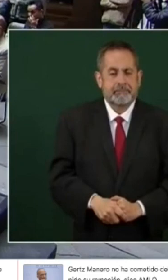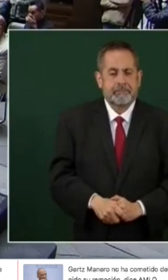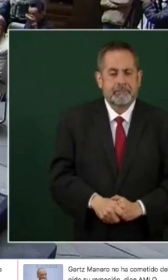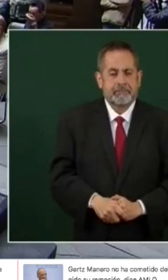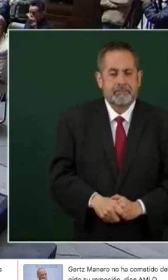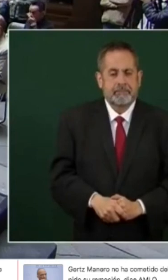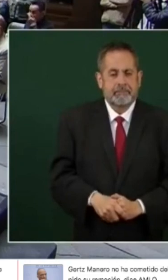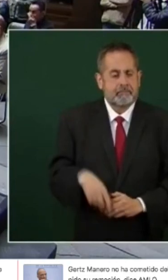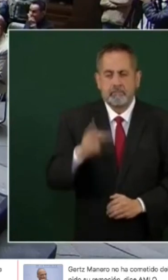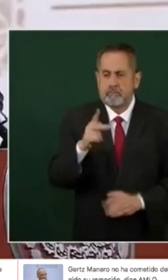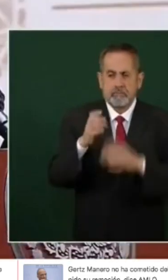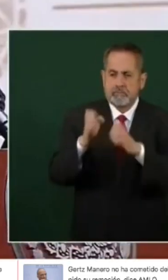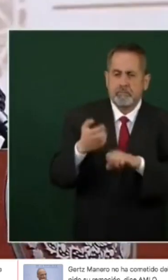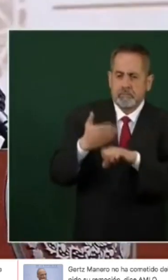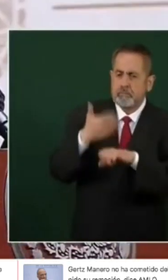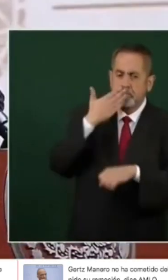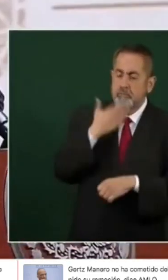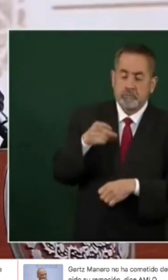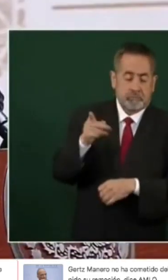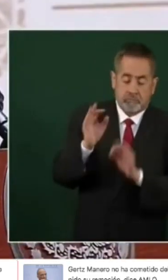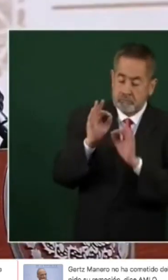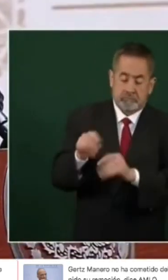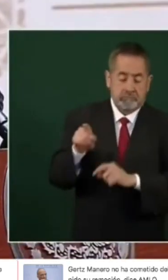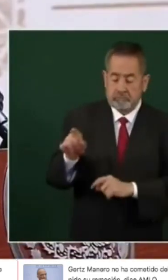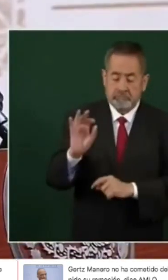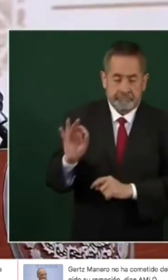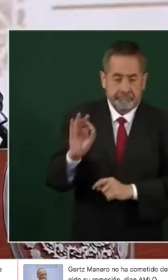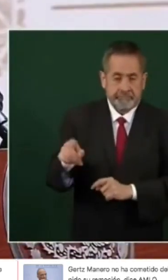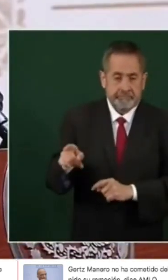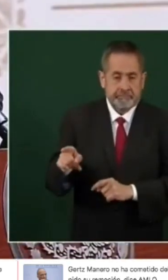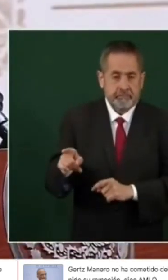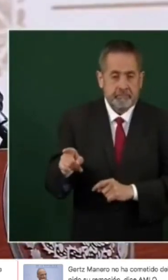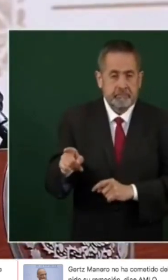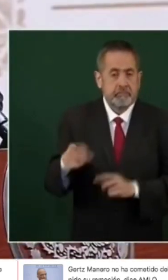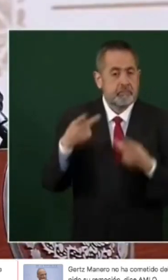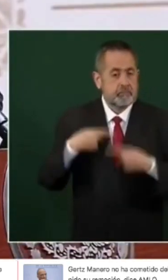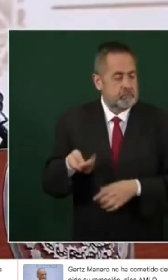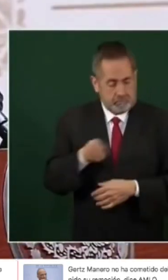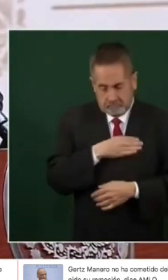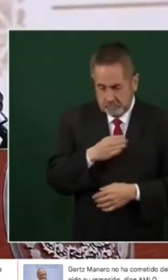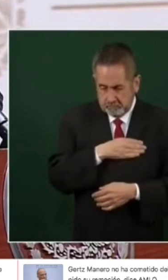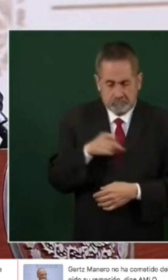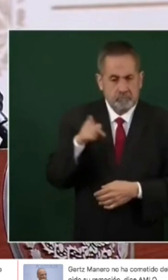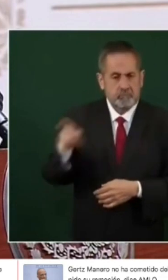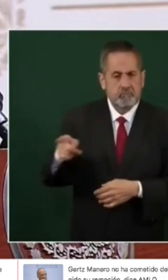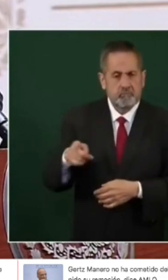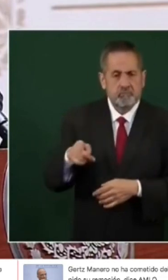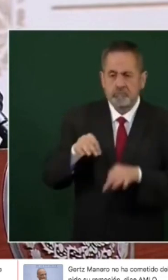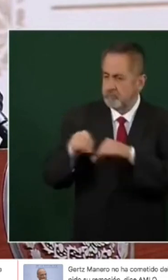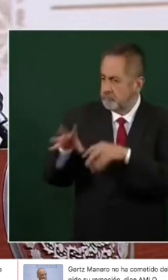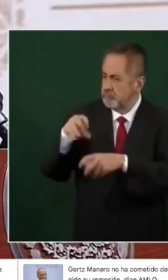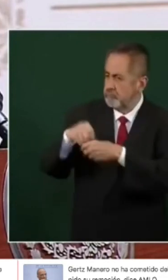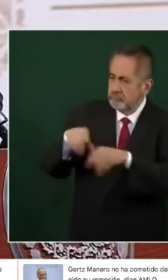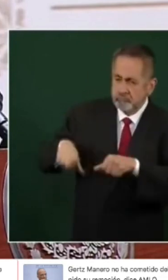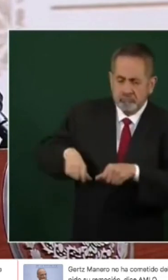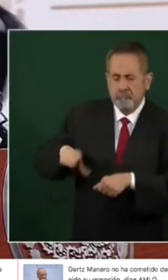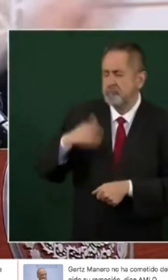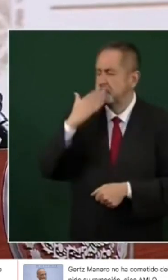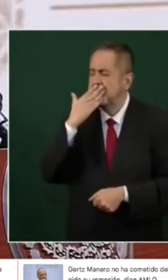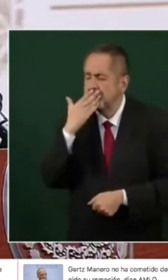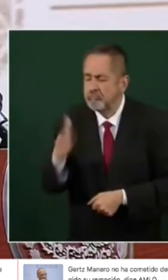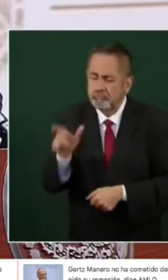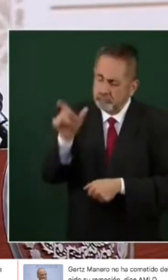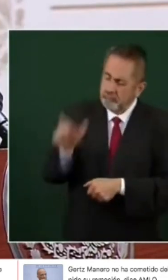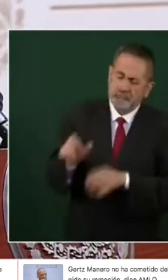buen servidor público y está trabajando. Y además respondió, les decía, con una risa a la supuesta idea de que la Secretaría de Gobernación